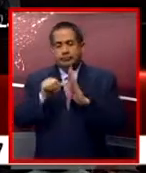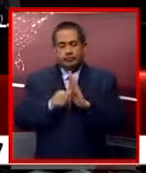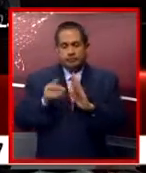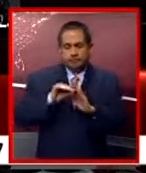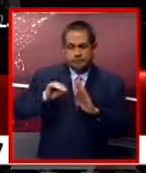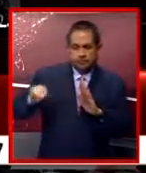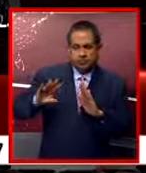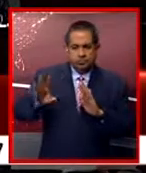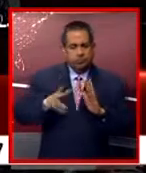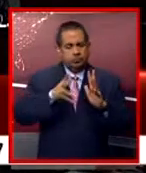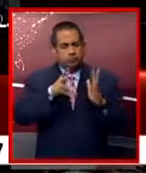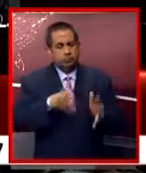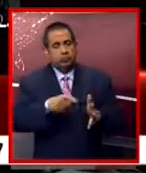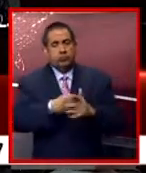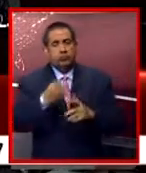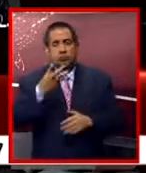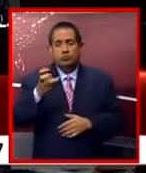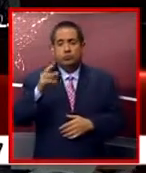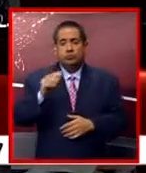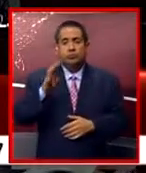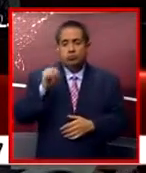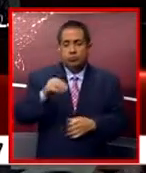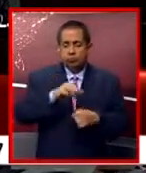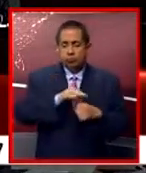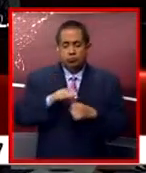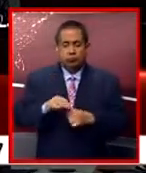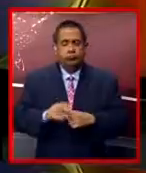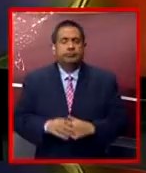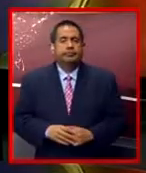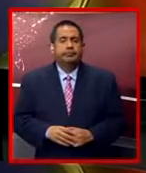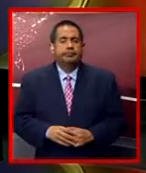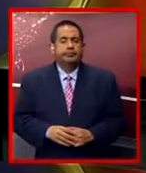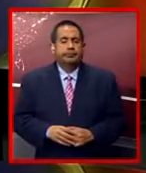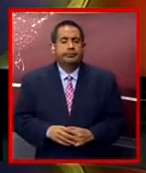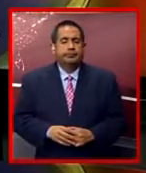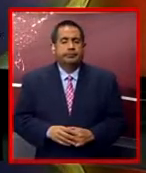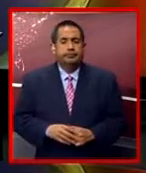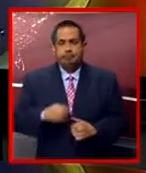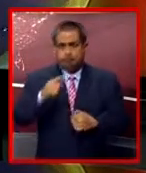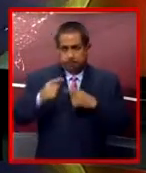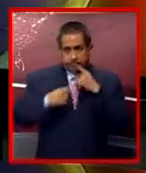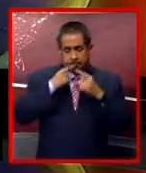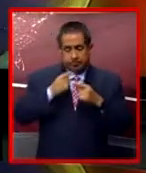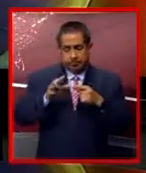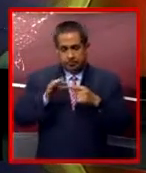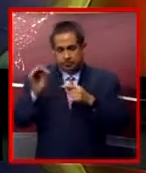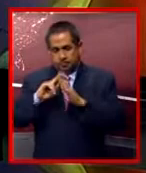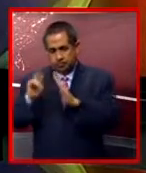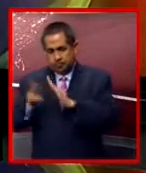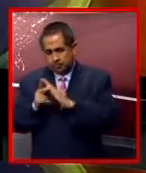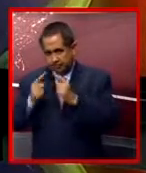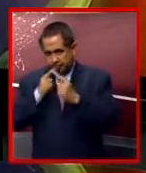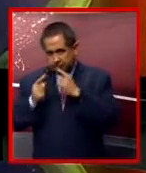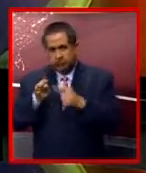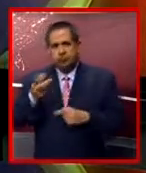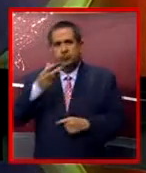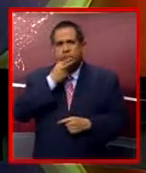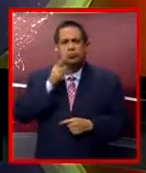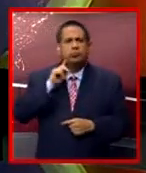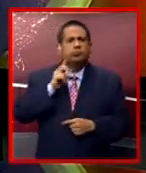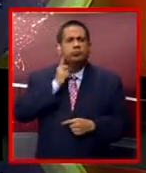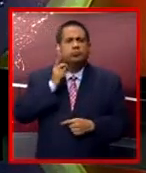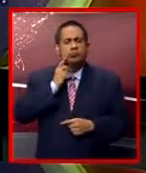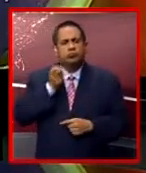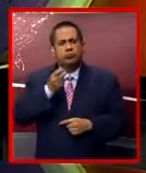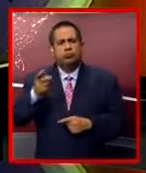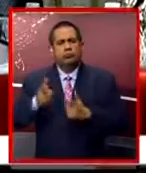reservados por 399 votos. Durante la discusión en lo particular, diputadas y diputados de los diversos